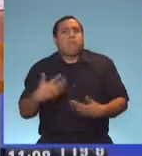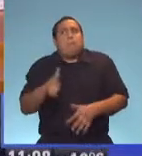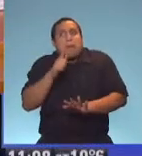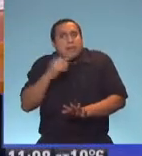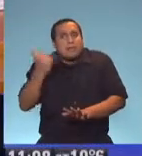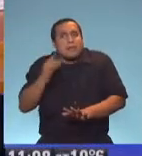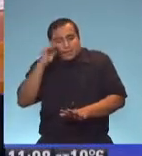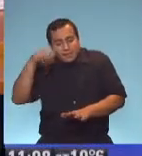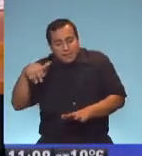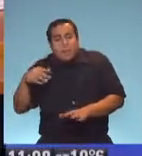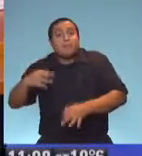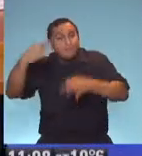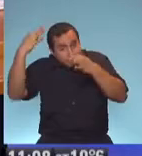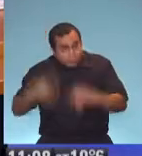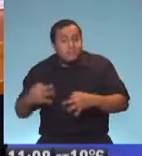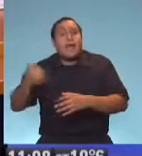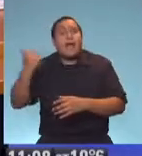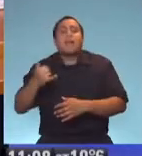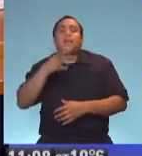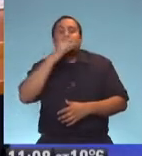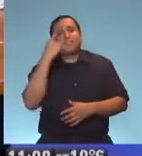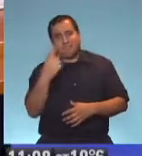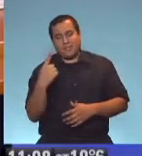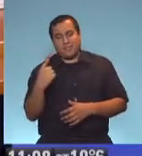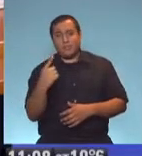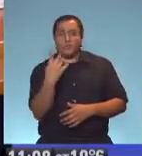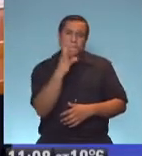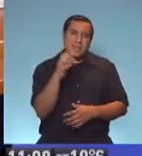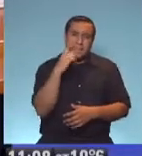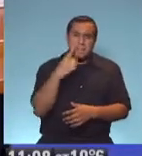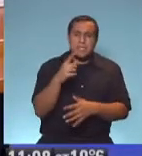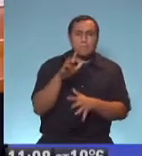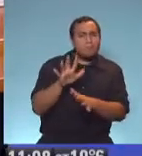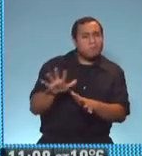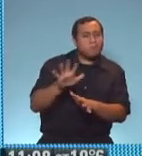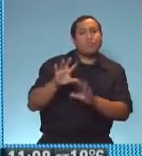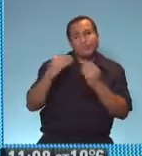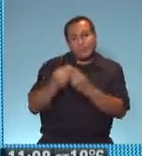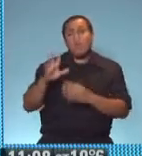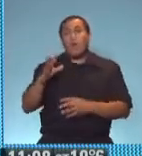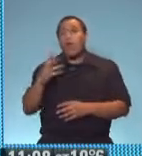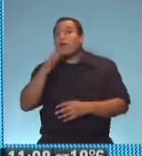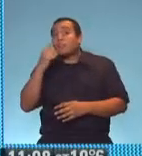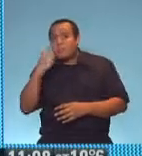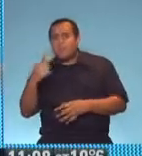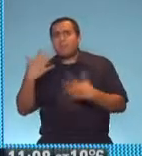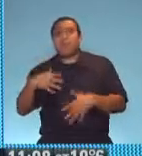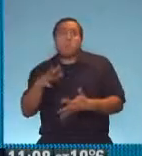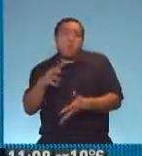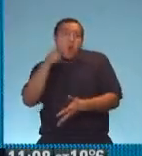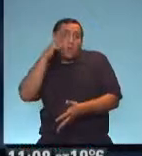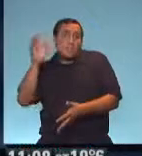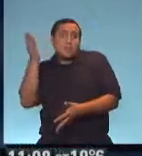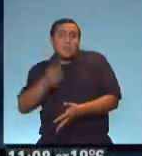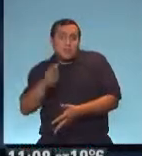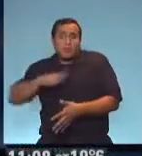tenemos confirmados 14.000 casos de dengue. 14.000 casos, de los cuales el 80% están en nuestros